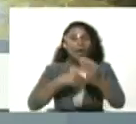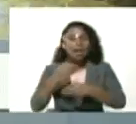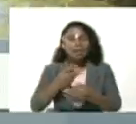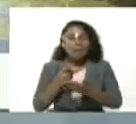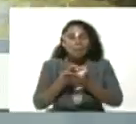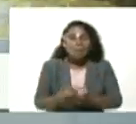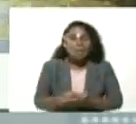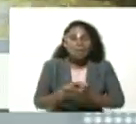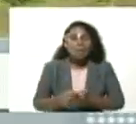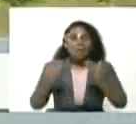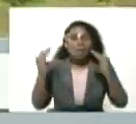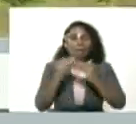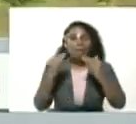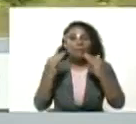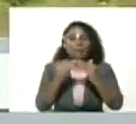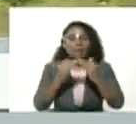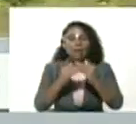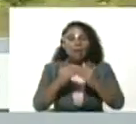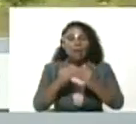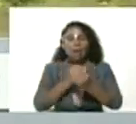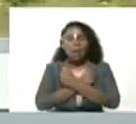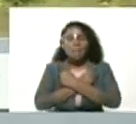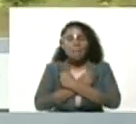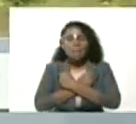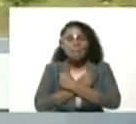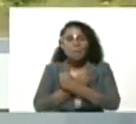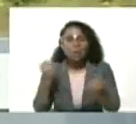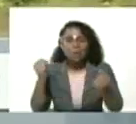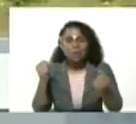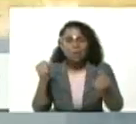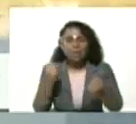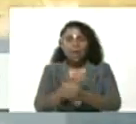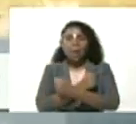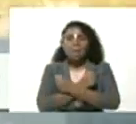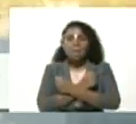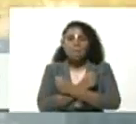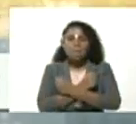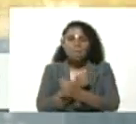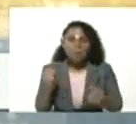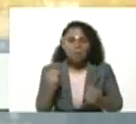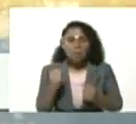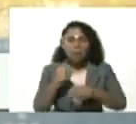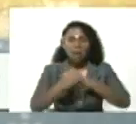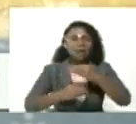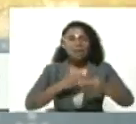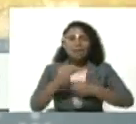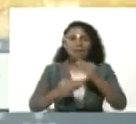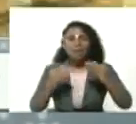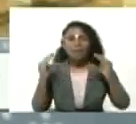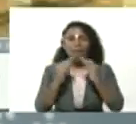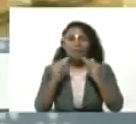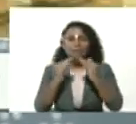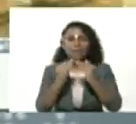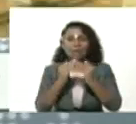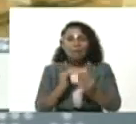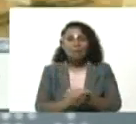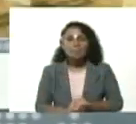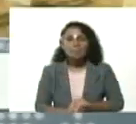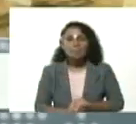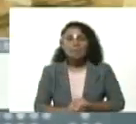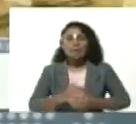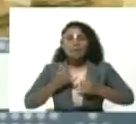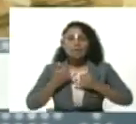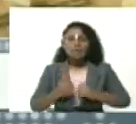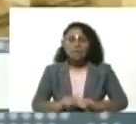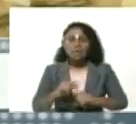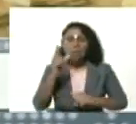peso del hogar, lleva el amor, y con amor va creando el hogar a los hijos, a